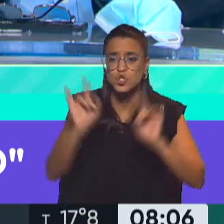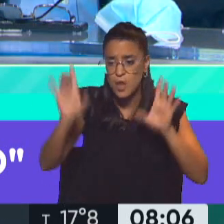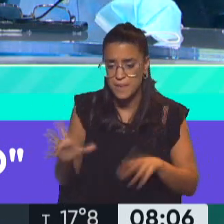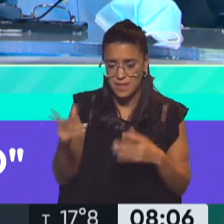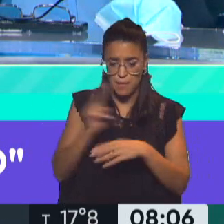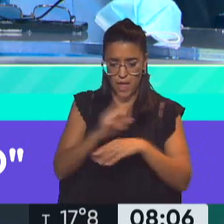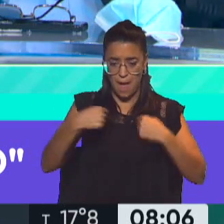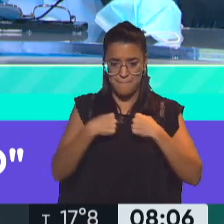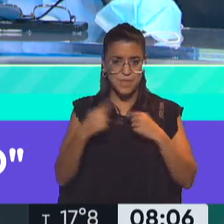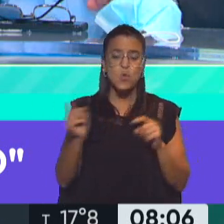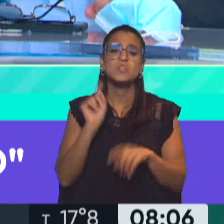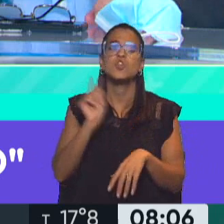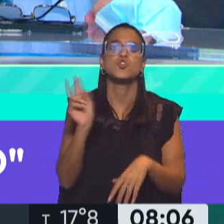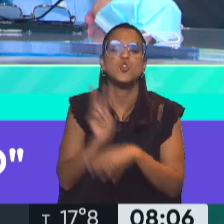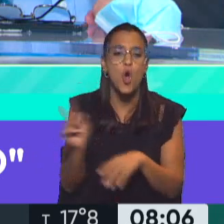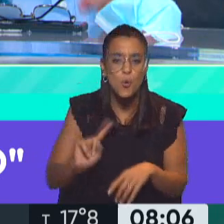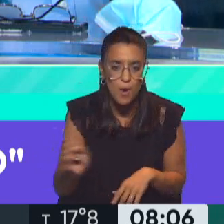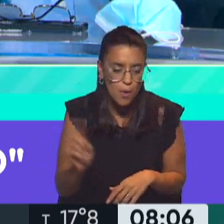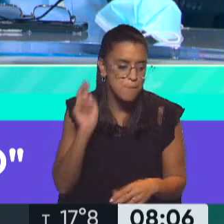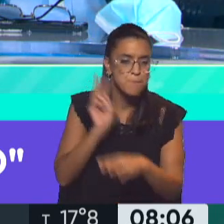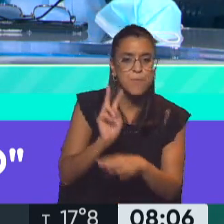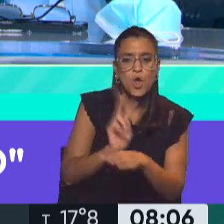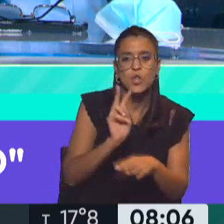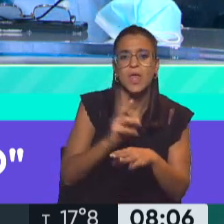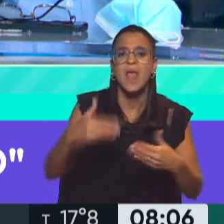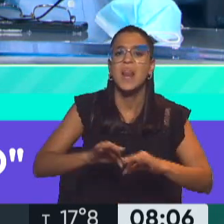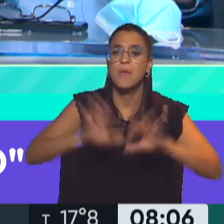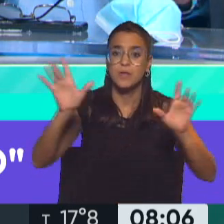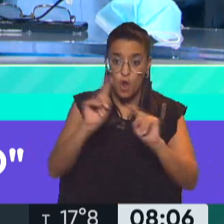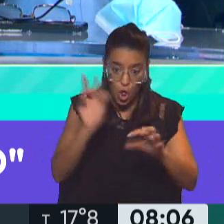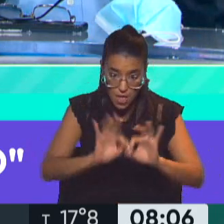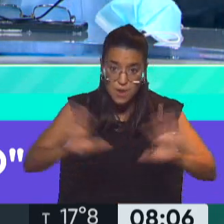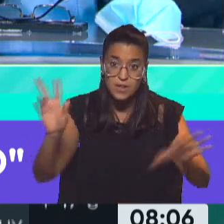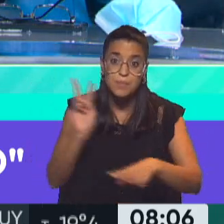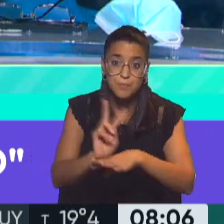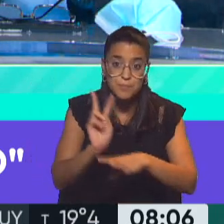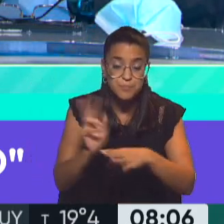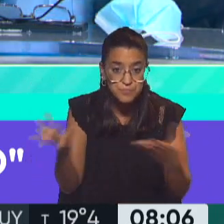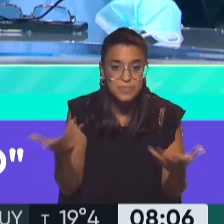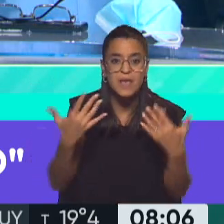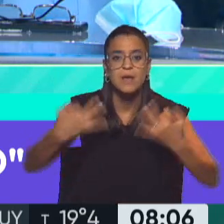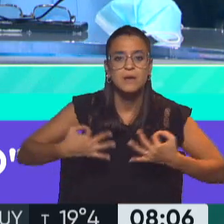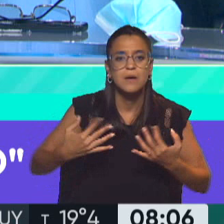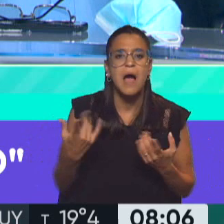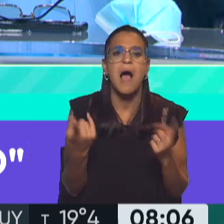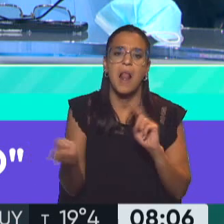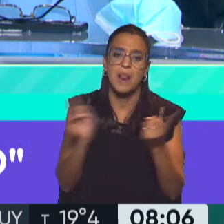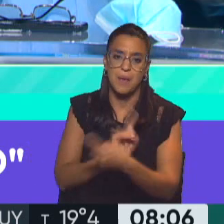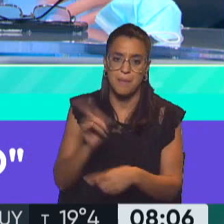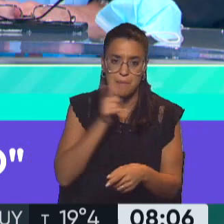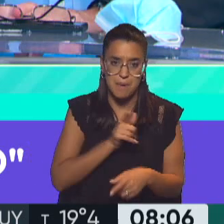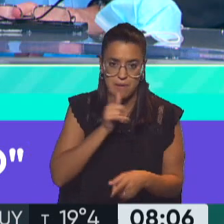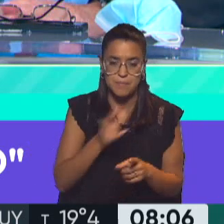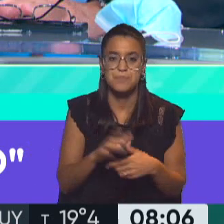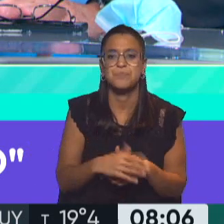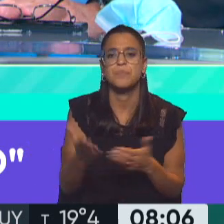la comunidad. No es no vacunándose que protegemos las libertades. Las libertades las aseguramos. Al revés, ¿no? Obvio,